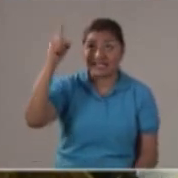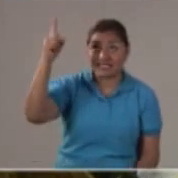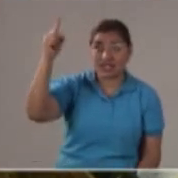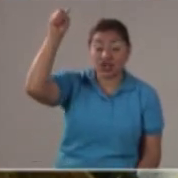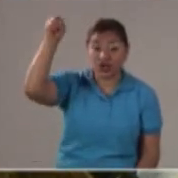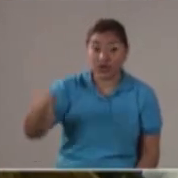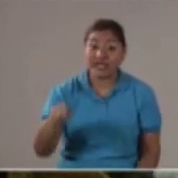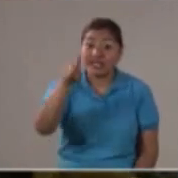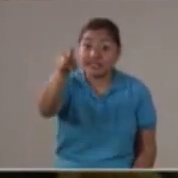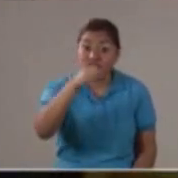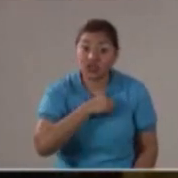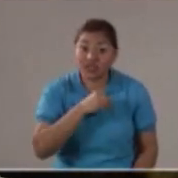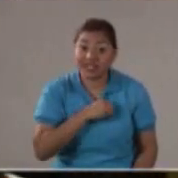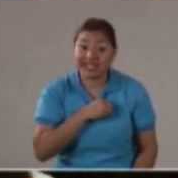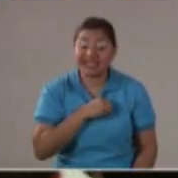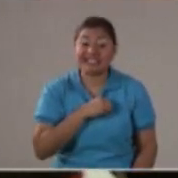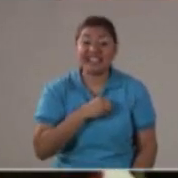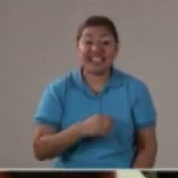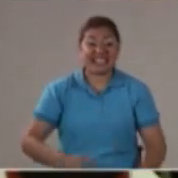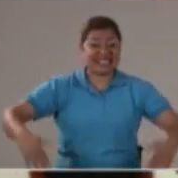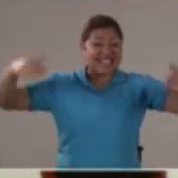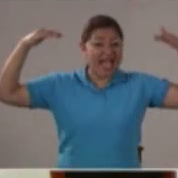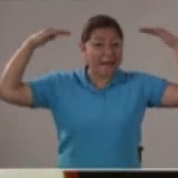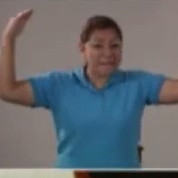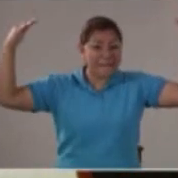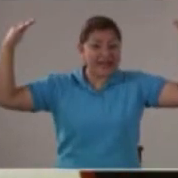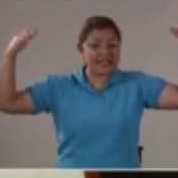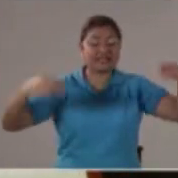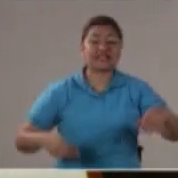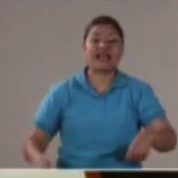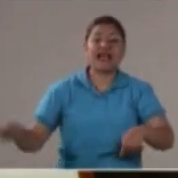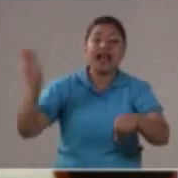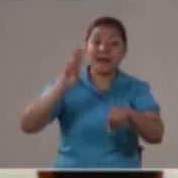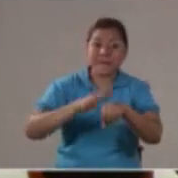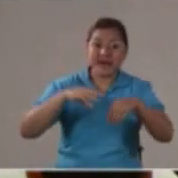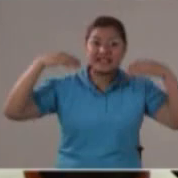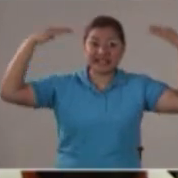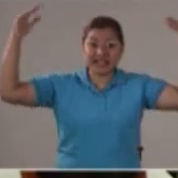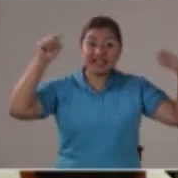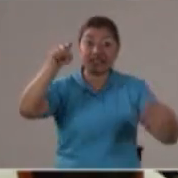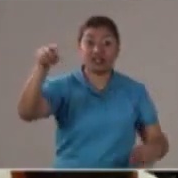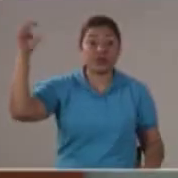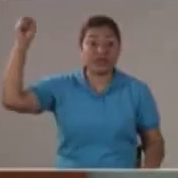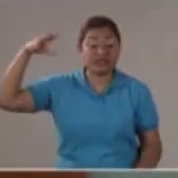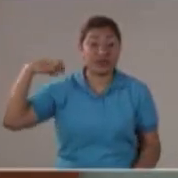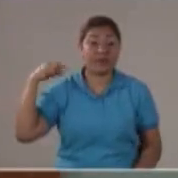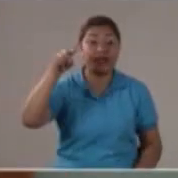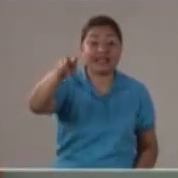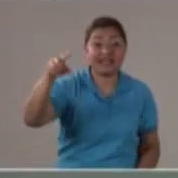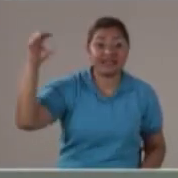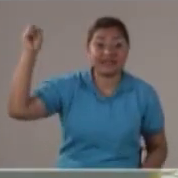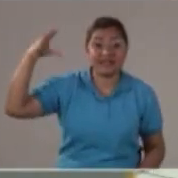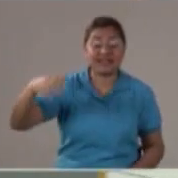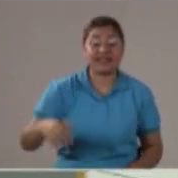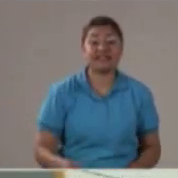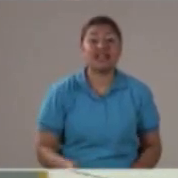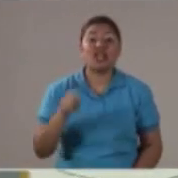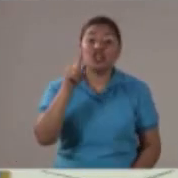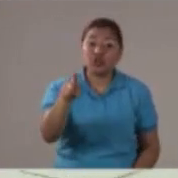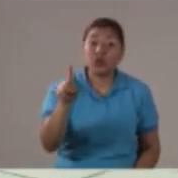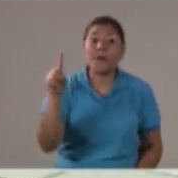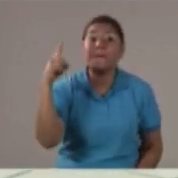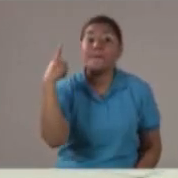Si tú quieres que sea potencializada la bendición para que ese Melquisedec te bendiga a ti, antes de tomarte la Santa